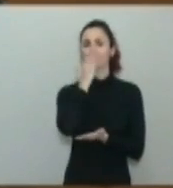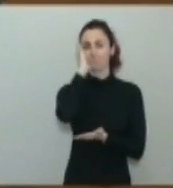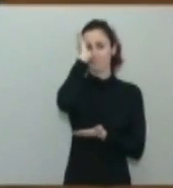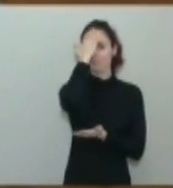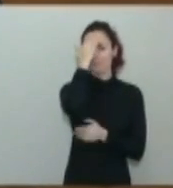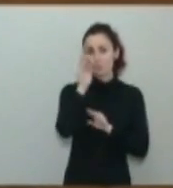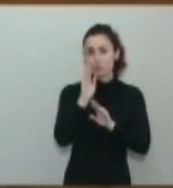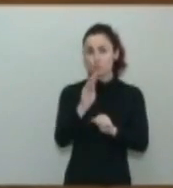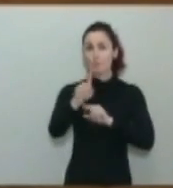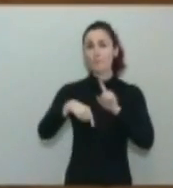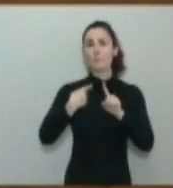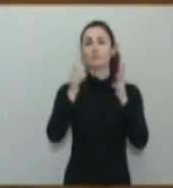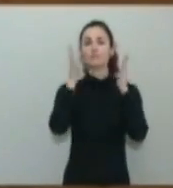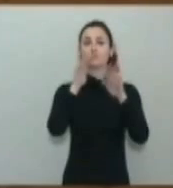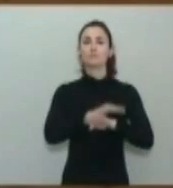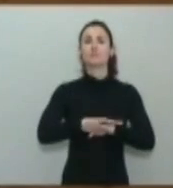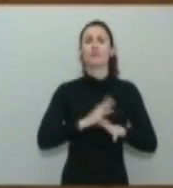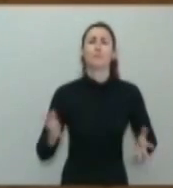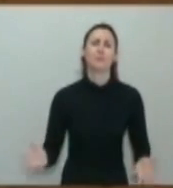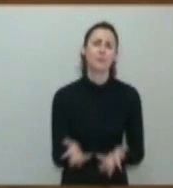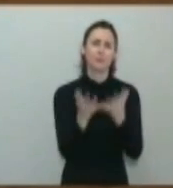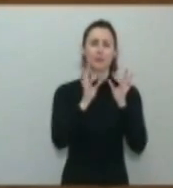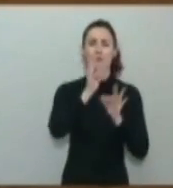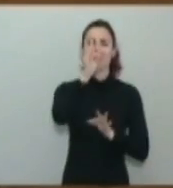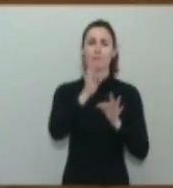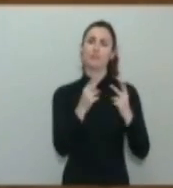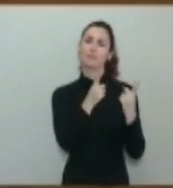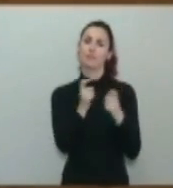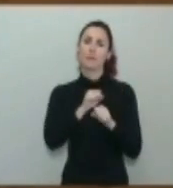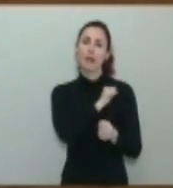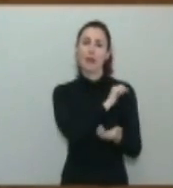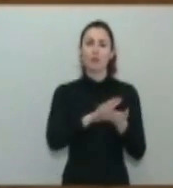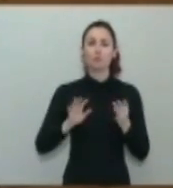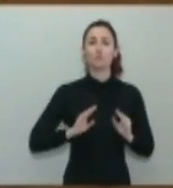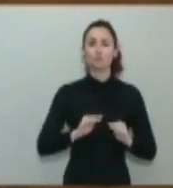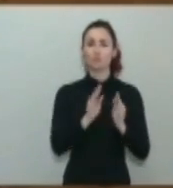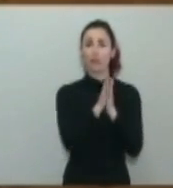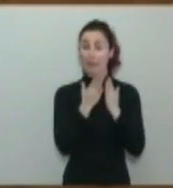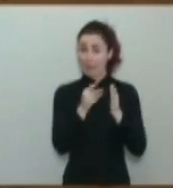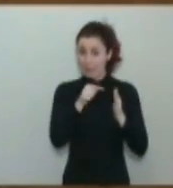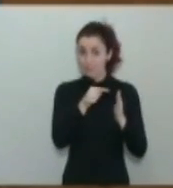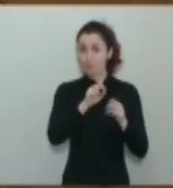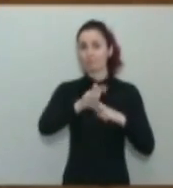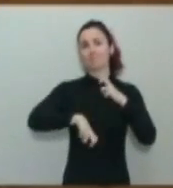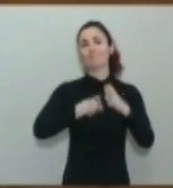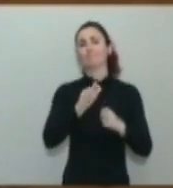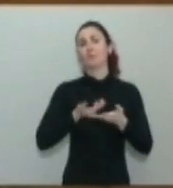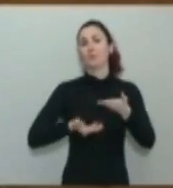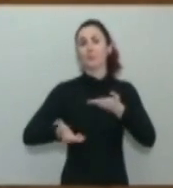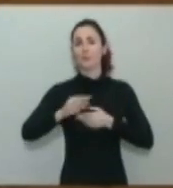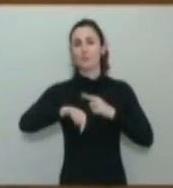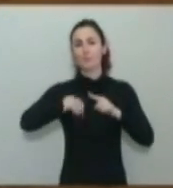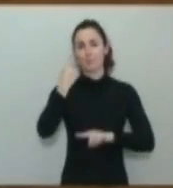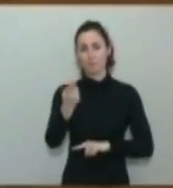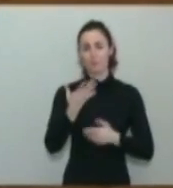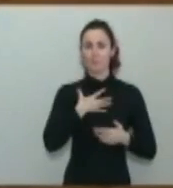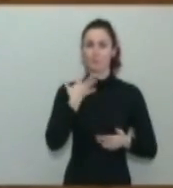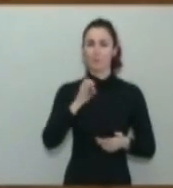Consejo de Gobierno impulse las medidas necesarias para garantizar que estos libros de texto puedan ser